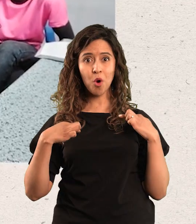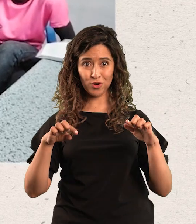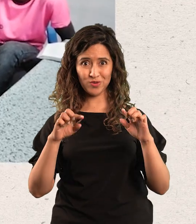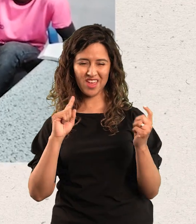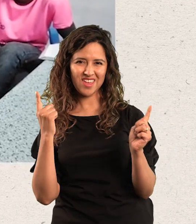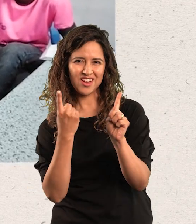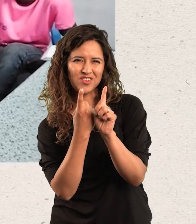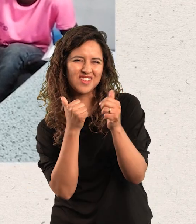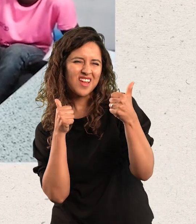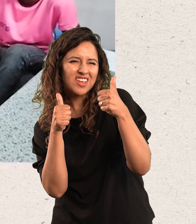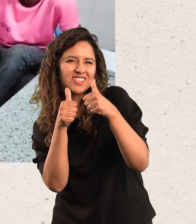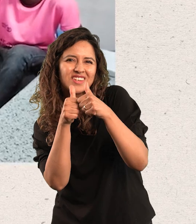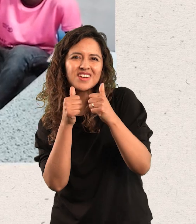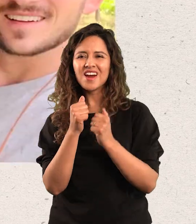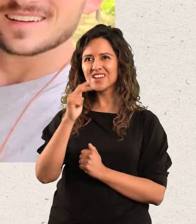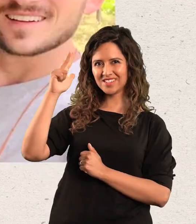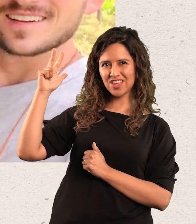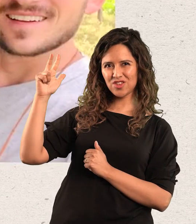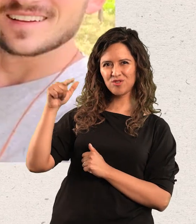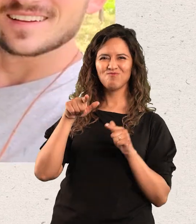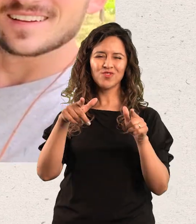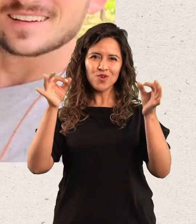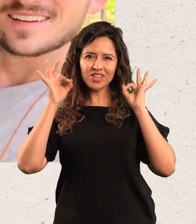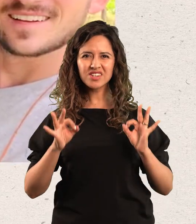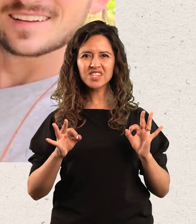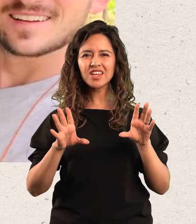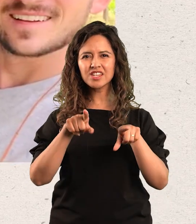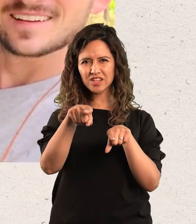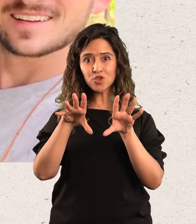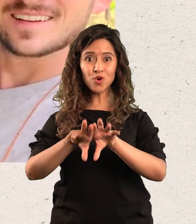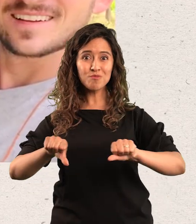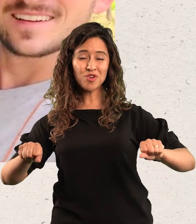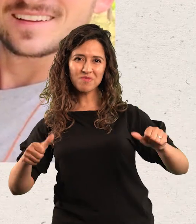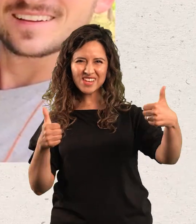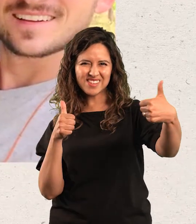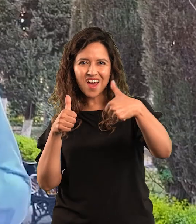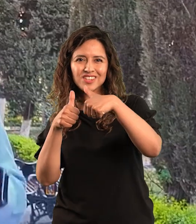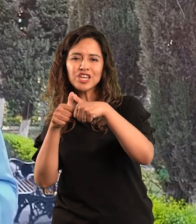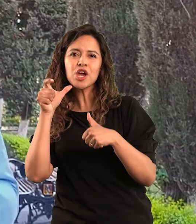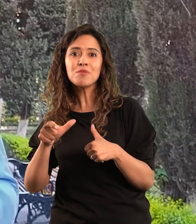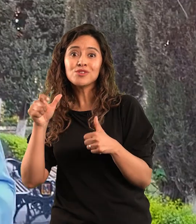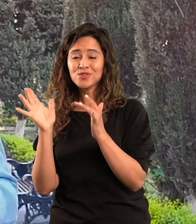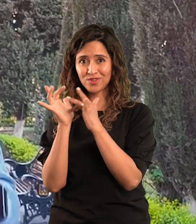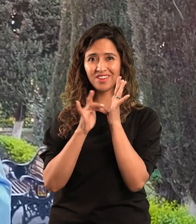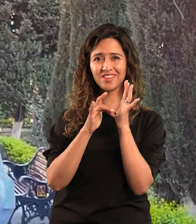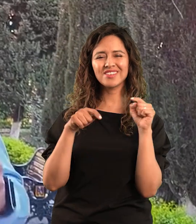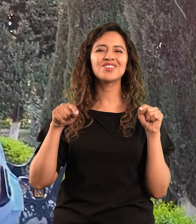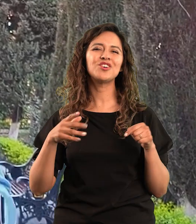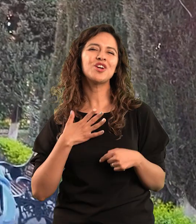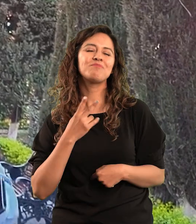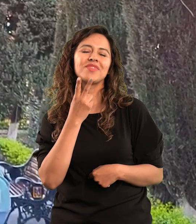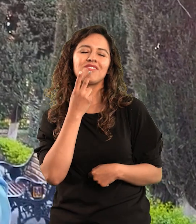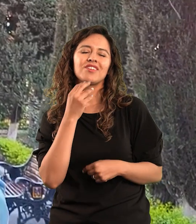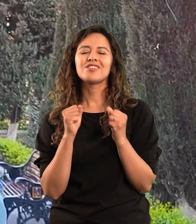encuentro con Cristo. Ten la certeza que tu compromiso lleva a muchas personas a Jesús. Hoy tengo una vida